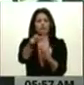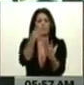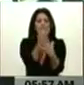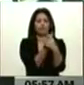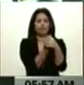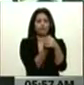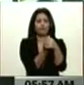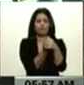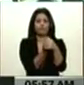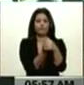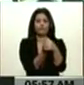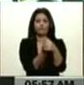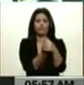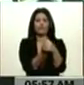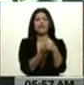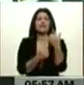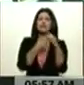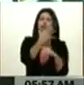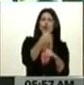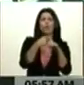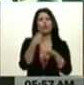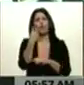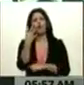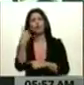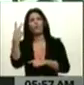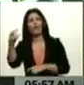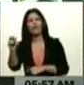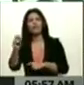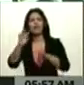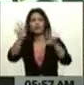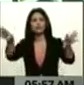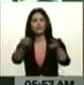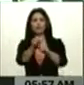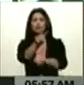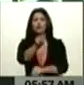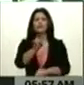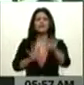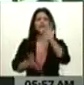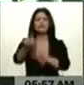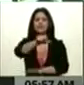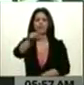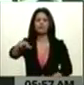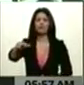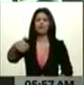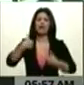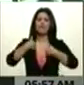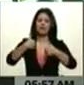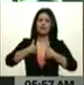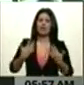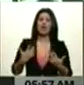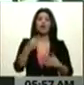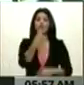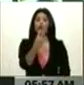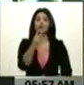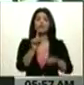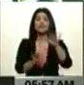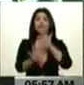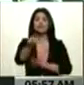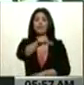por 3, 15, 5 por 4, 20, son 215 personas, así mismo se lo digo. Que se quedaron sin su